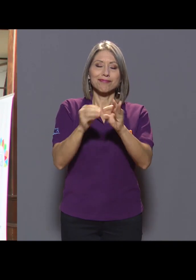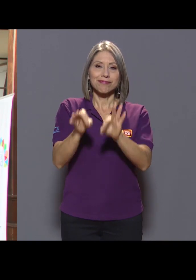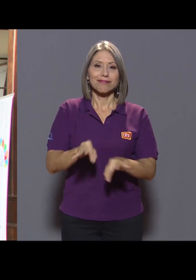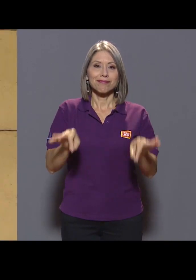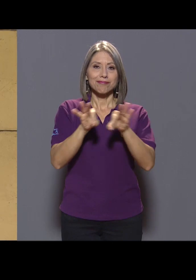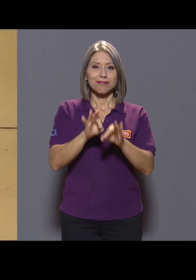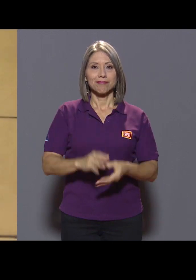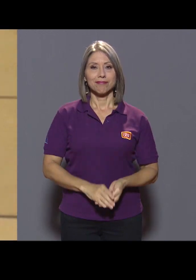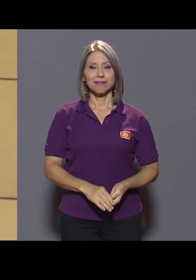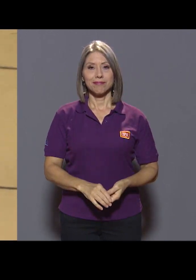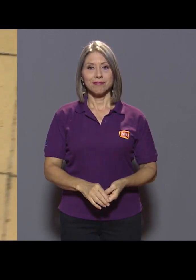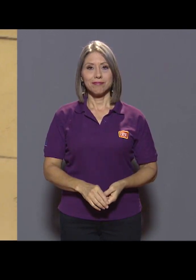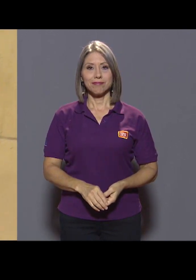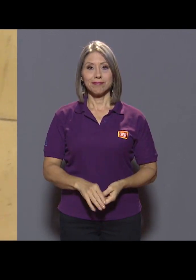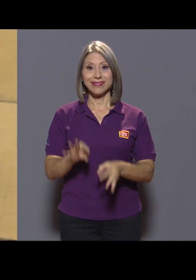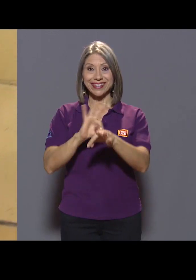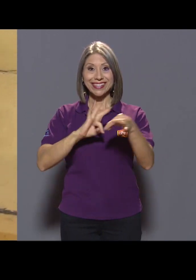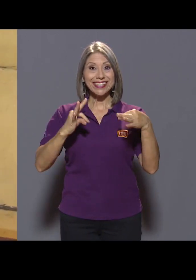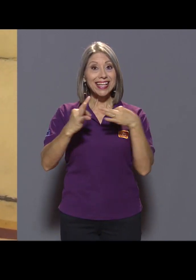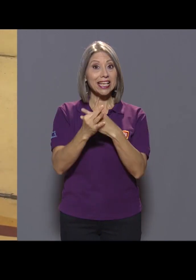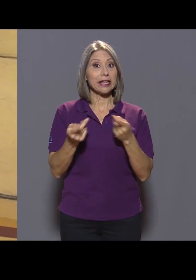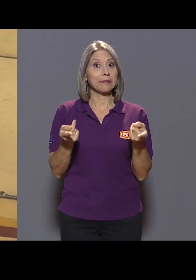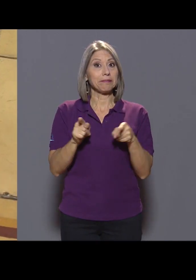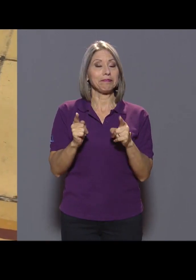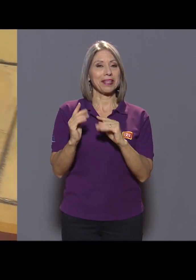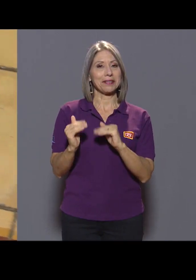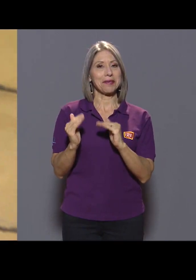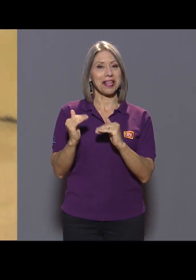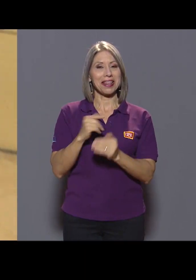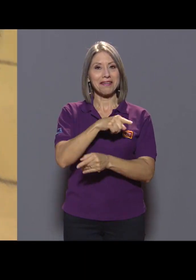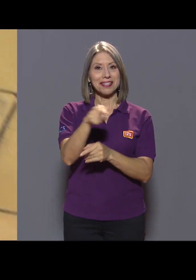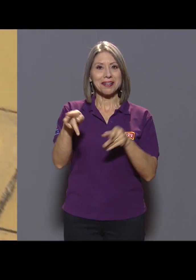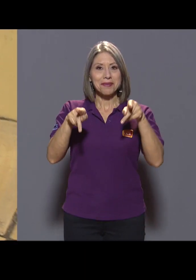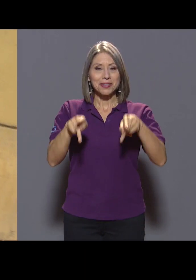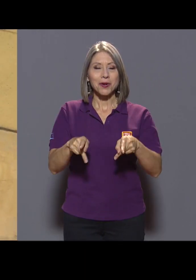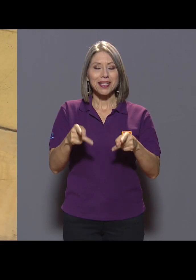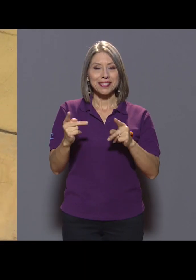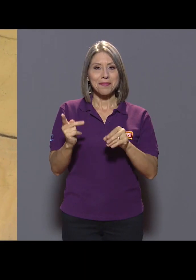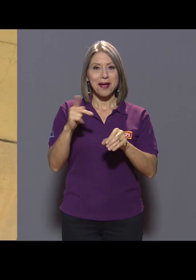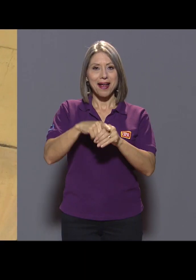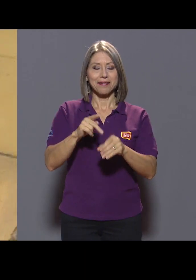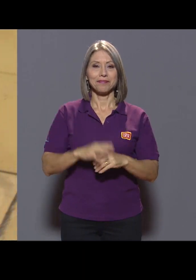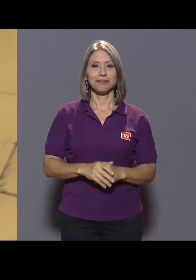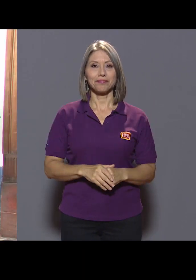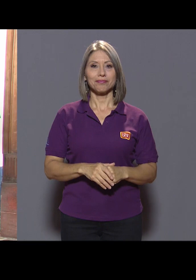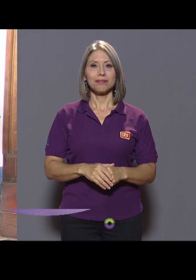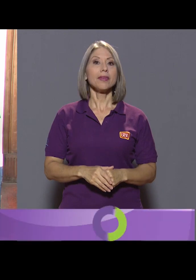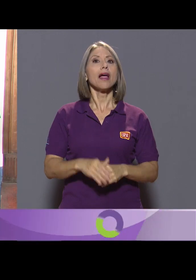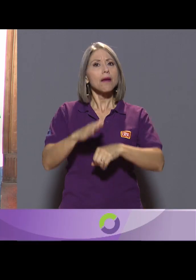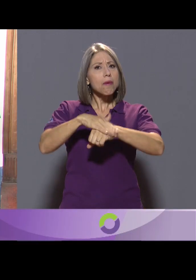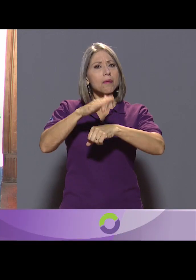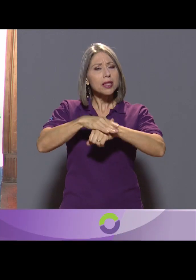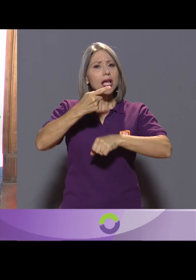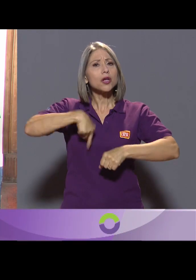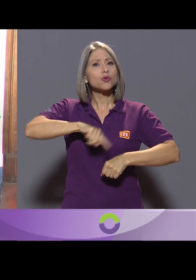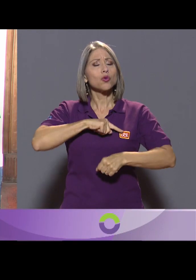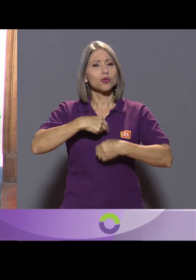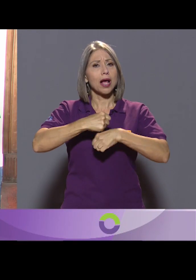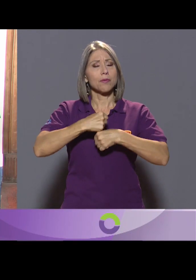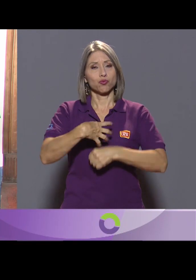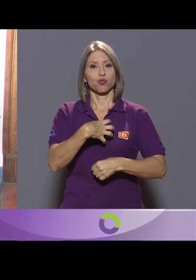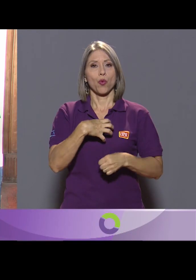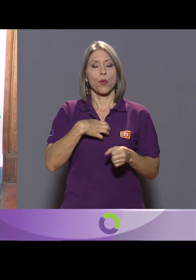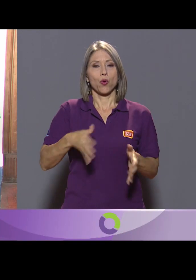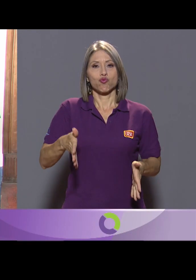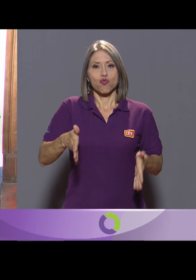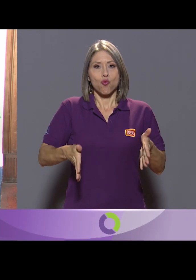importante. El taller generó expectativas entre sus participantes. Que los dejen construir nuestros propios